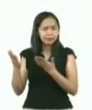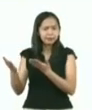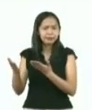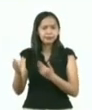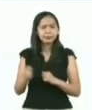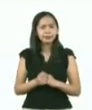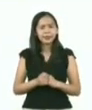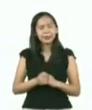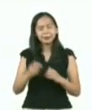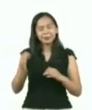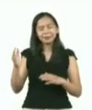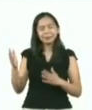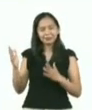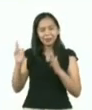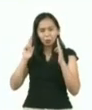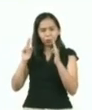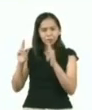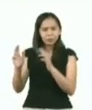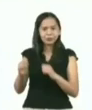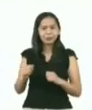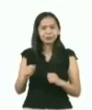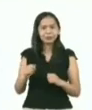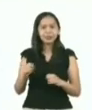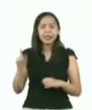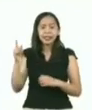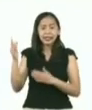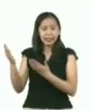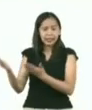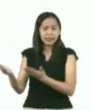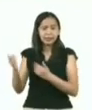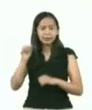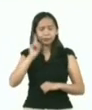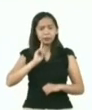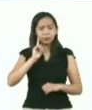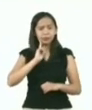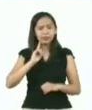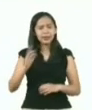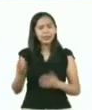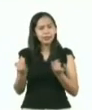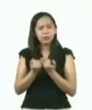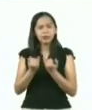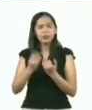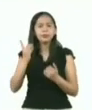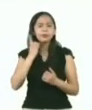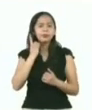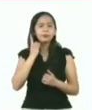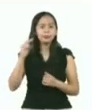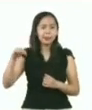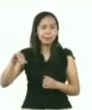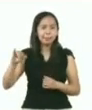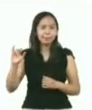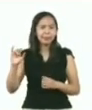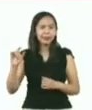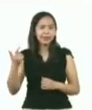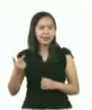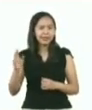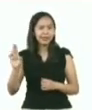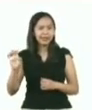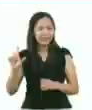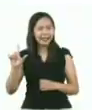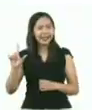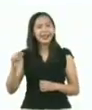honor a quien honor merece. Hay que decir que Clara y el hoy diputado Miguel Torruco fueron los de la